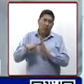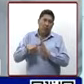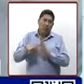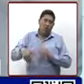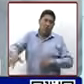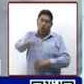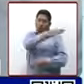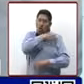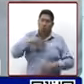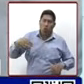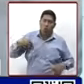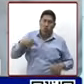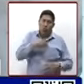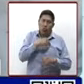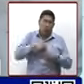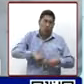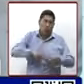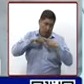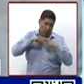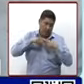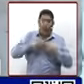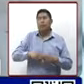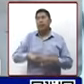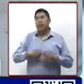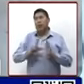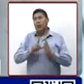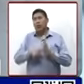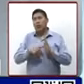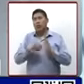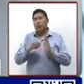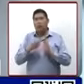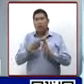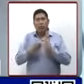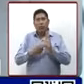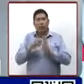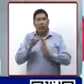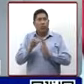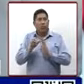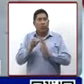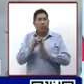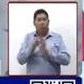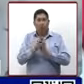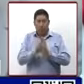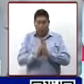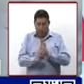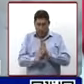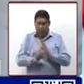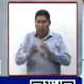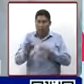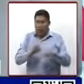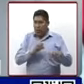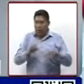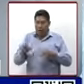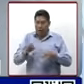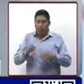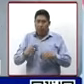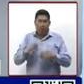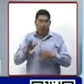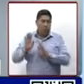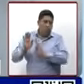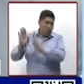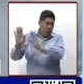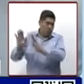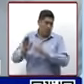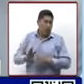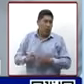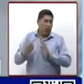eleccionario. Contrariamente, el Código Procesal Constitucional instituye, crea el Instituto Jurídico del Recurso Constitucional